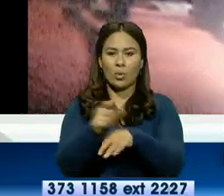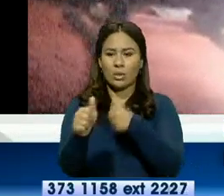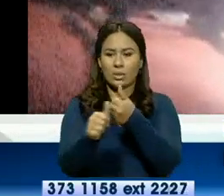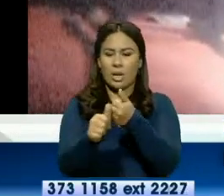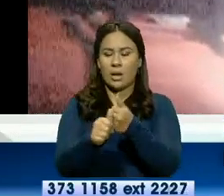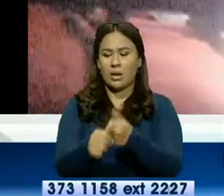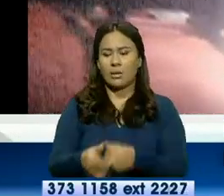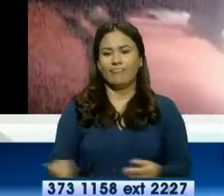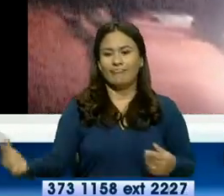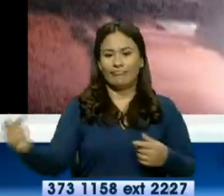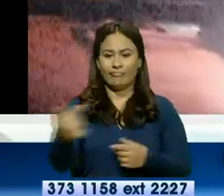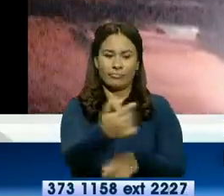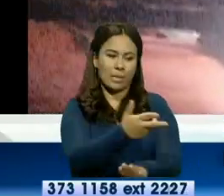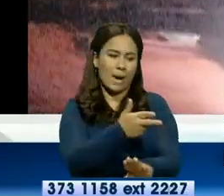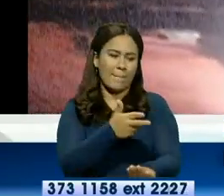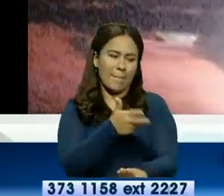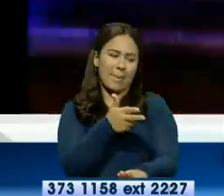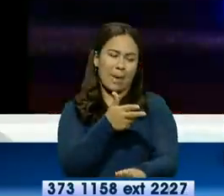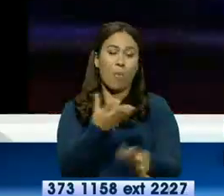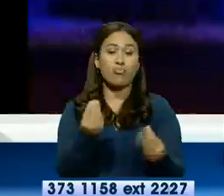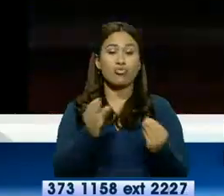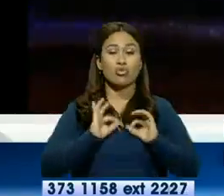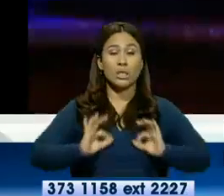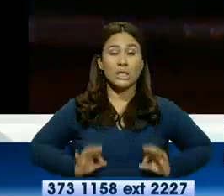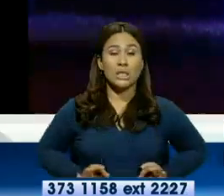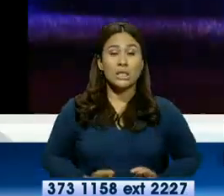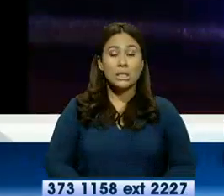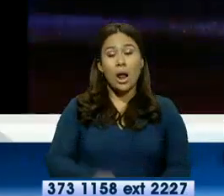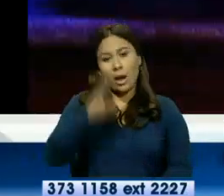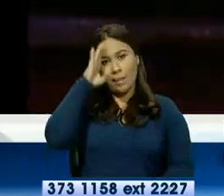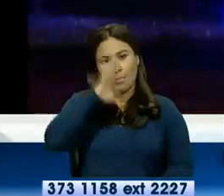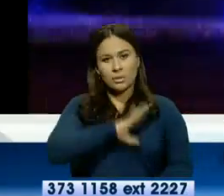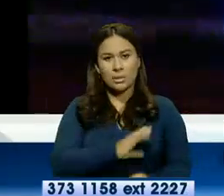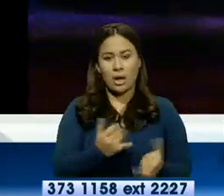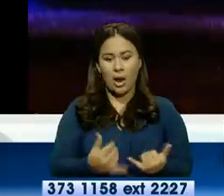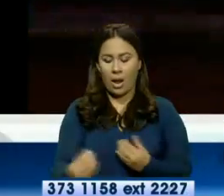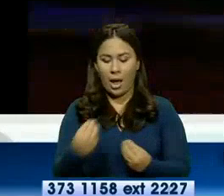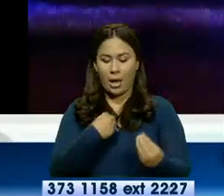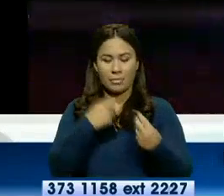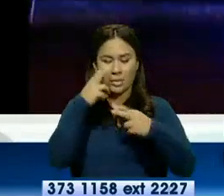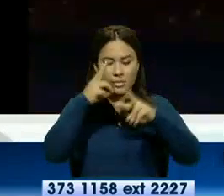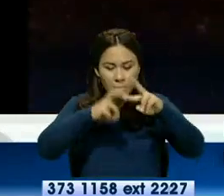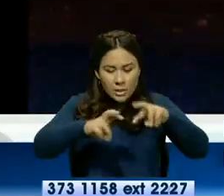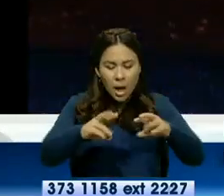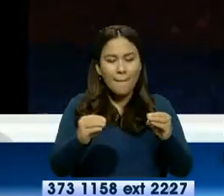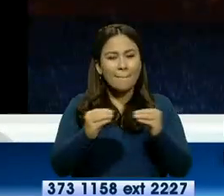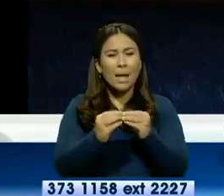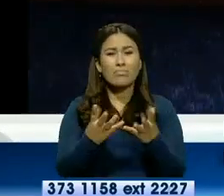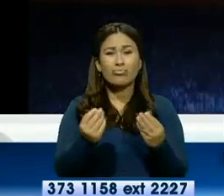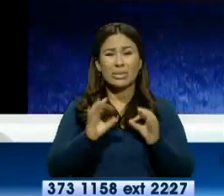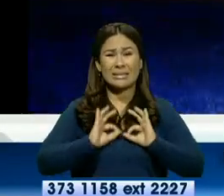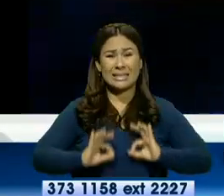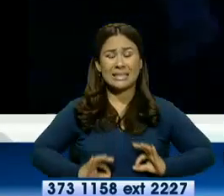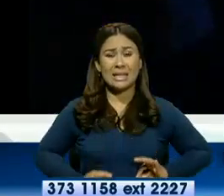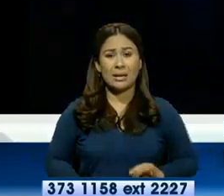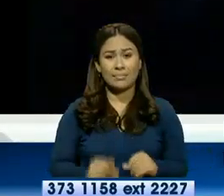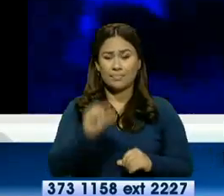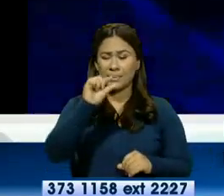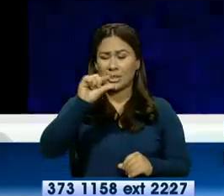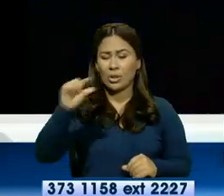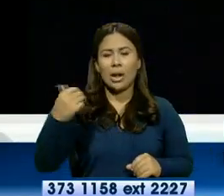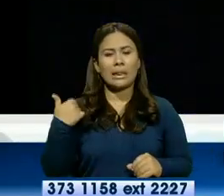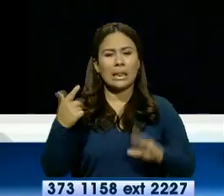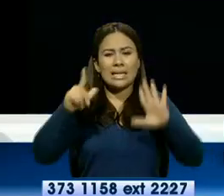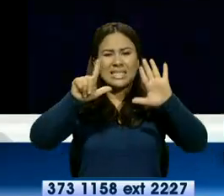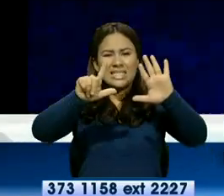lo interceptó y lo acribilló. La policía de criminalística aquí encontró más de 10 indicios balísticos y el cuerpo tenía